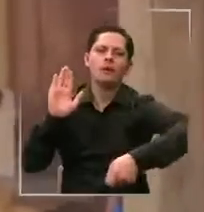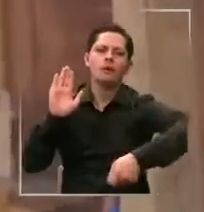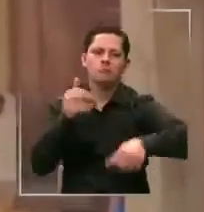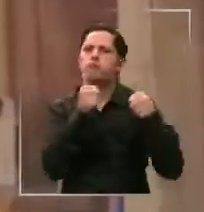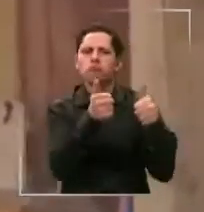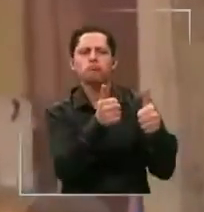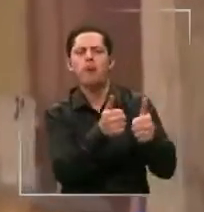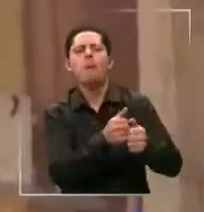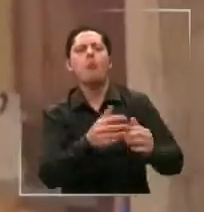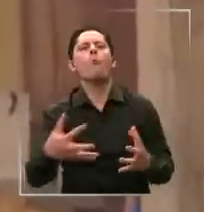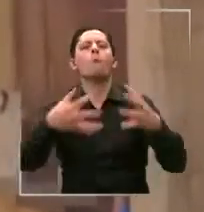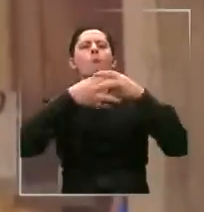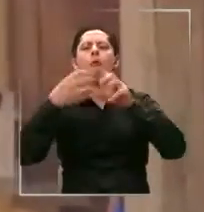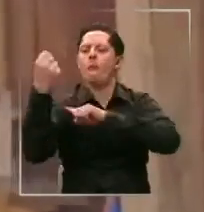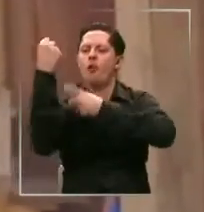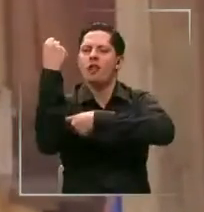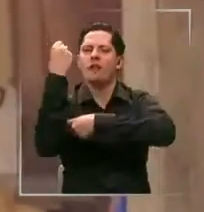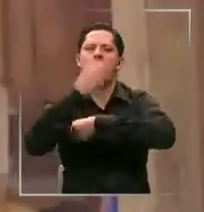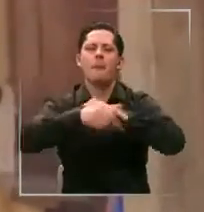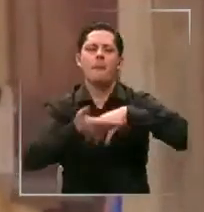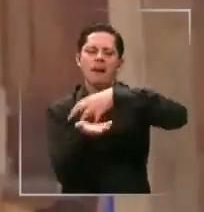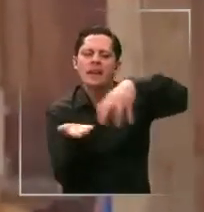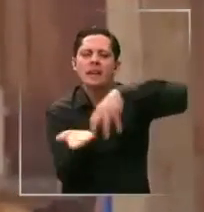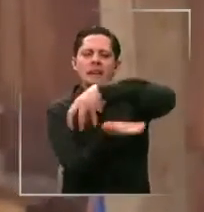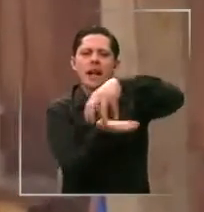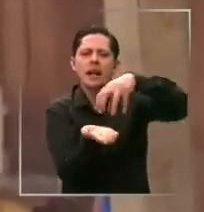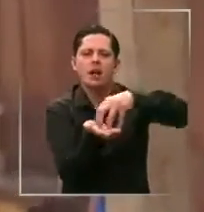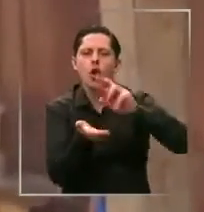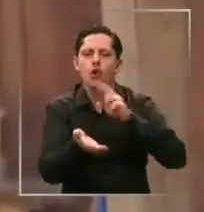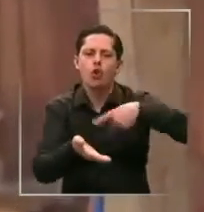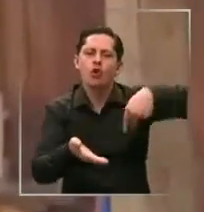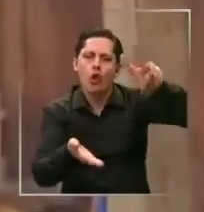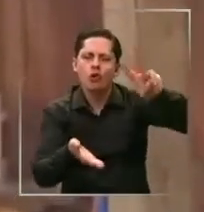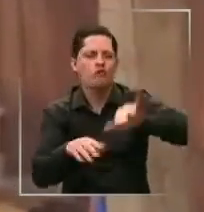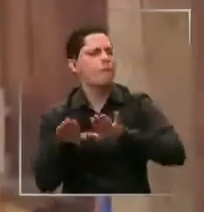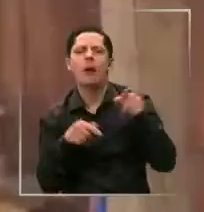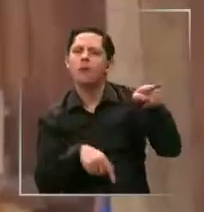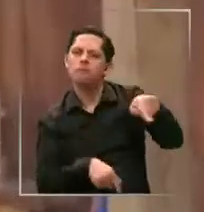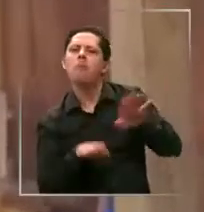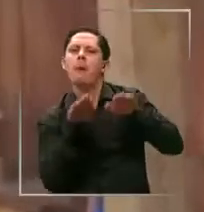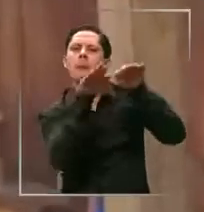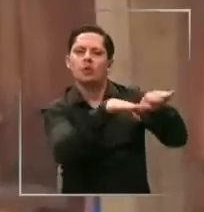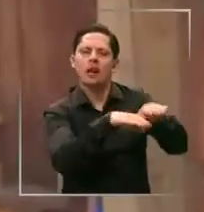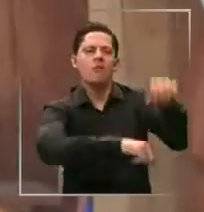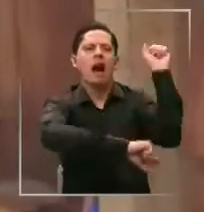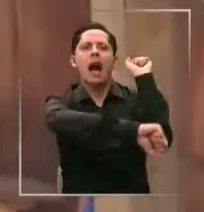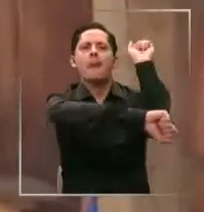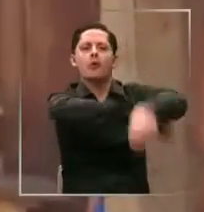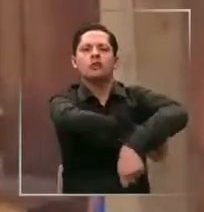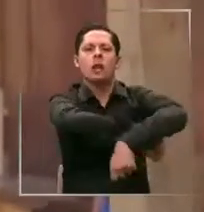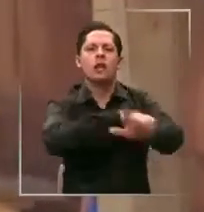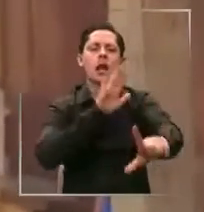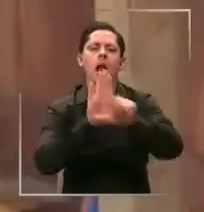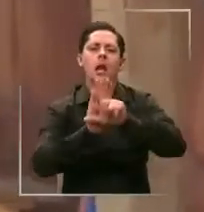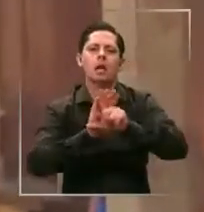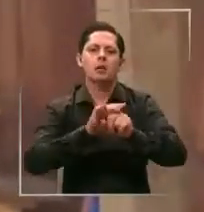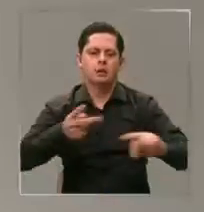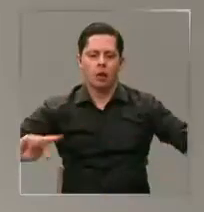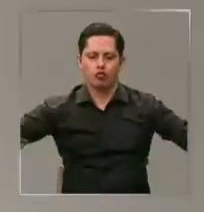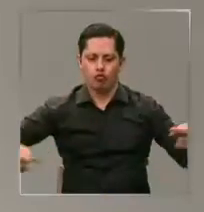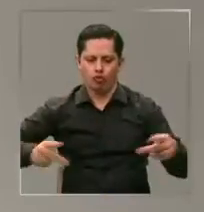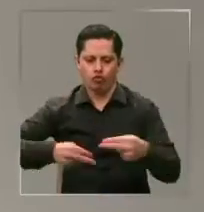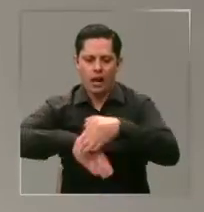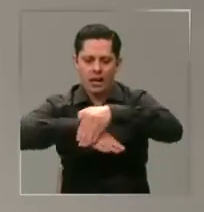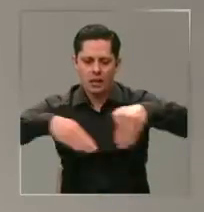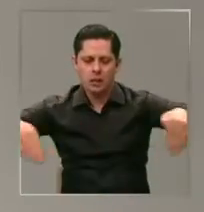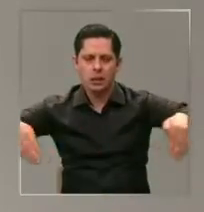muy potente para la macrozona norte y para todo nuestro país, que vamos a apoyar a través de la aprobación de la Ley de Infraestructura Crítica.